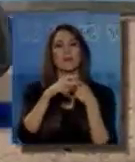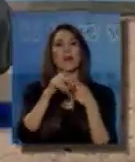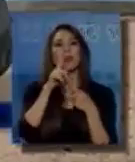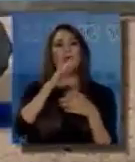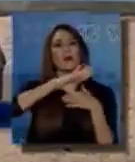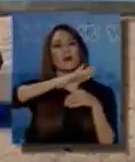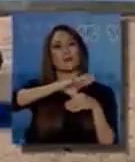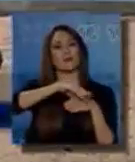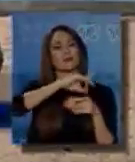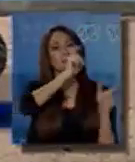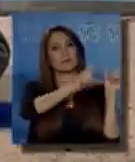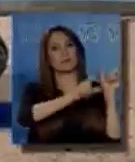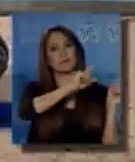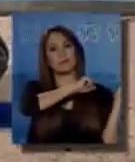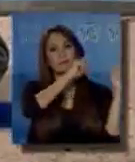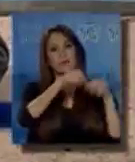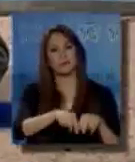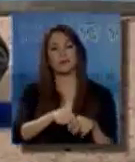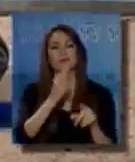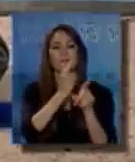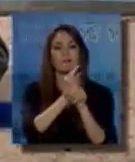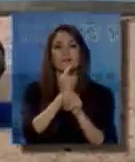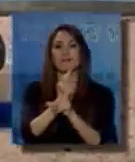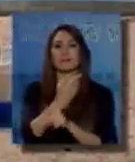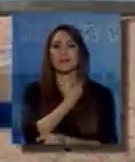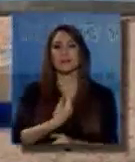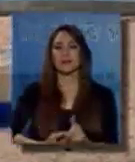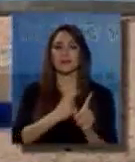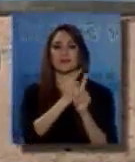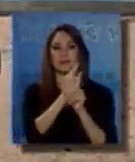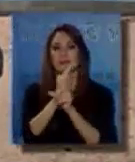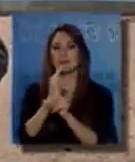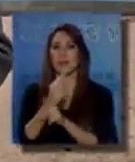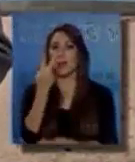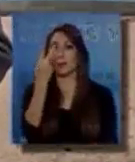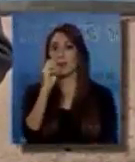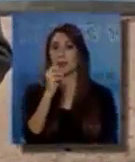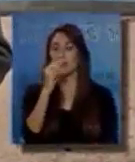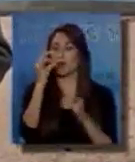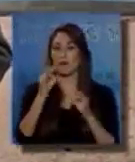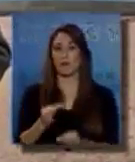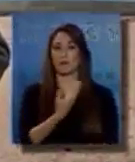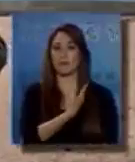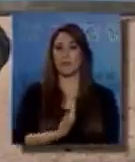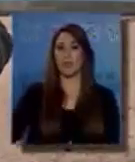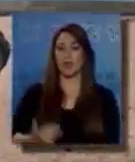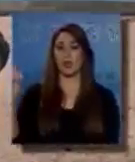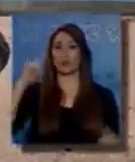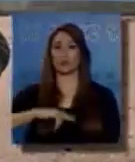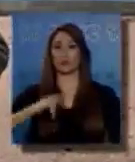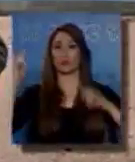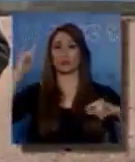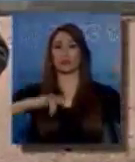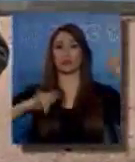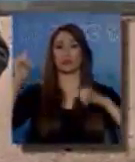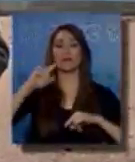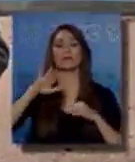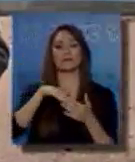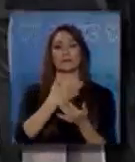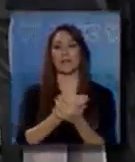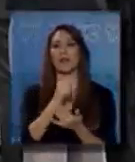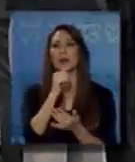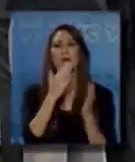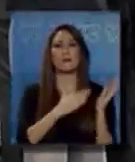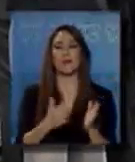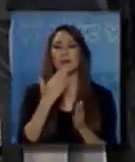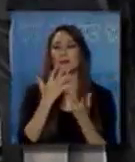y culminarán el miércoles con el encuentro de los presidentes. Más de 20 mandatarios han confirmado su asistencia. Por el momento se afinan algunos detalles.